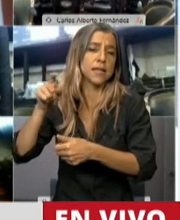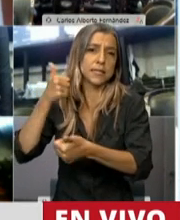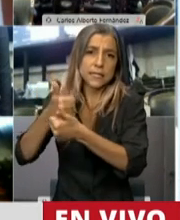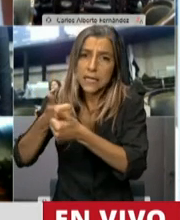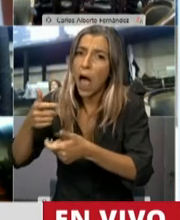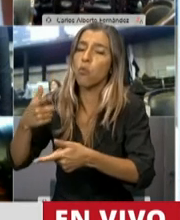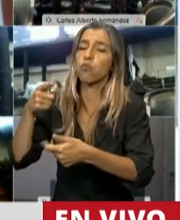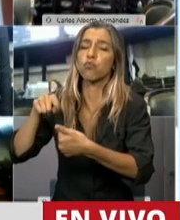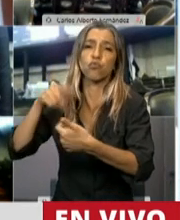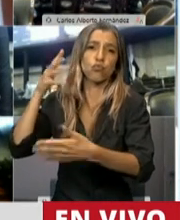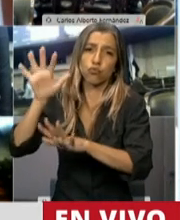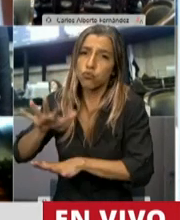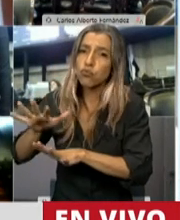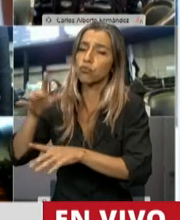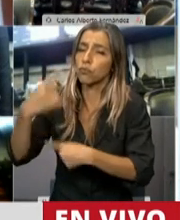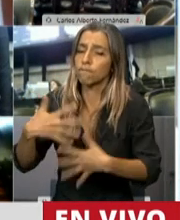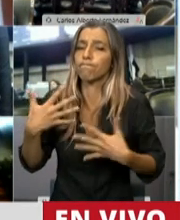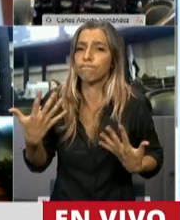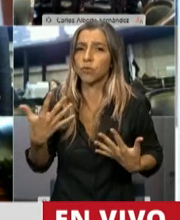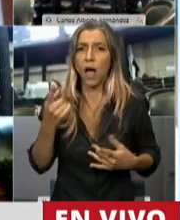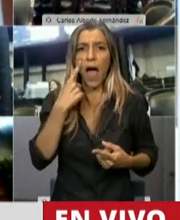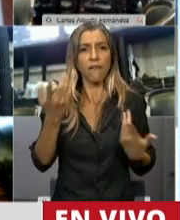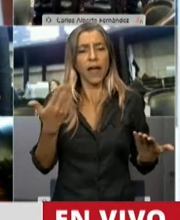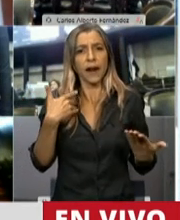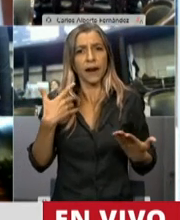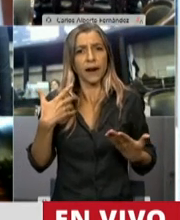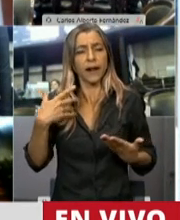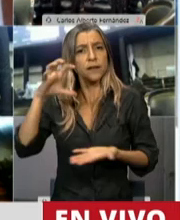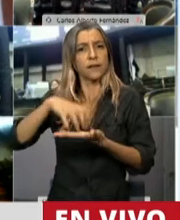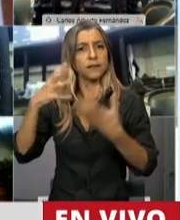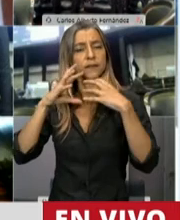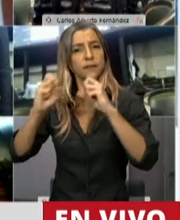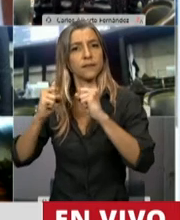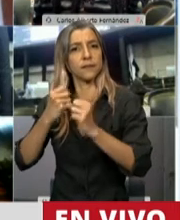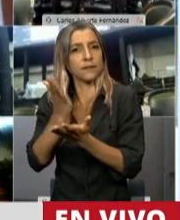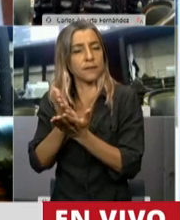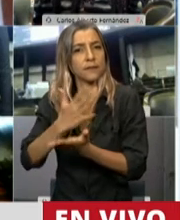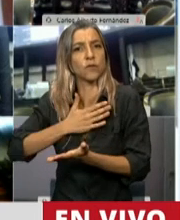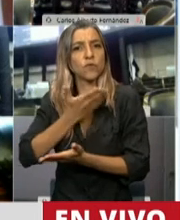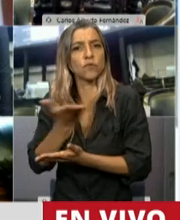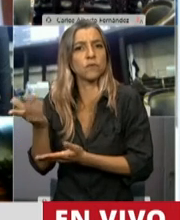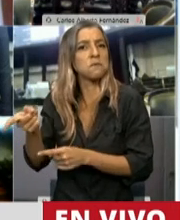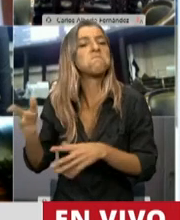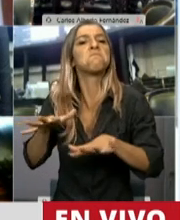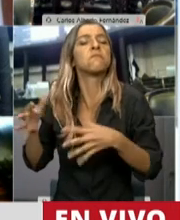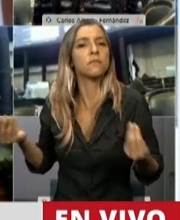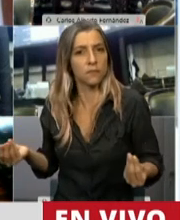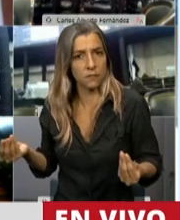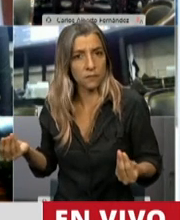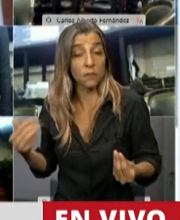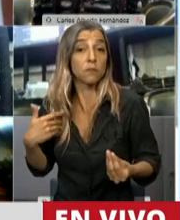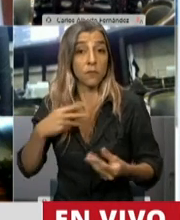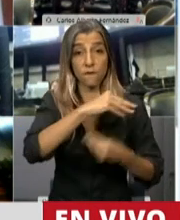que sepamos cuáles son las acciones del gobierno y de la Secretaría de Derechos Humanos ante estos hechos, pero sobre todo hay familiares que